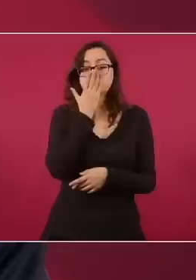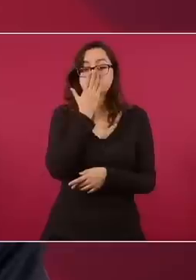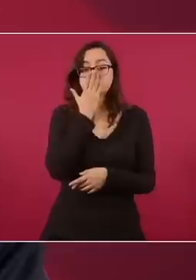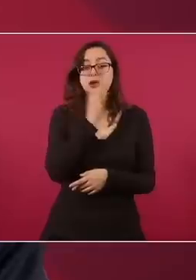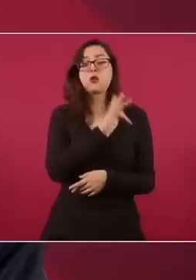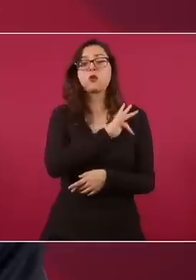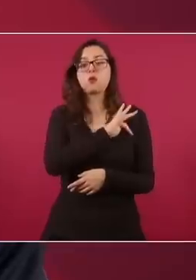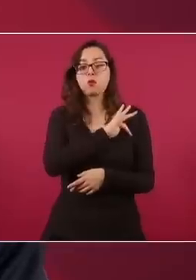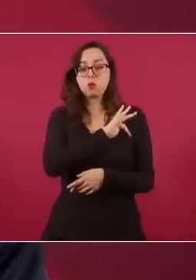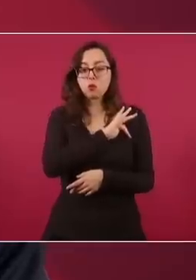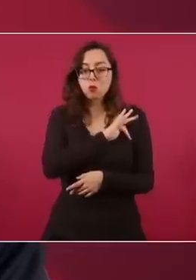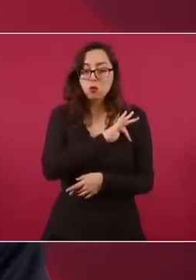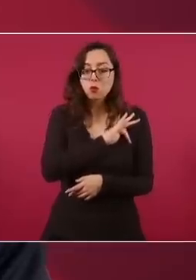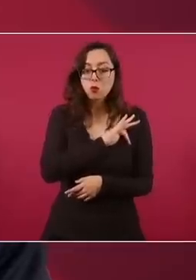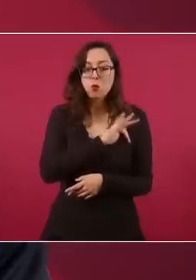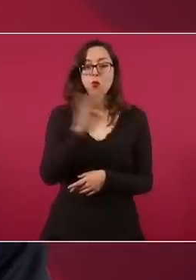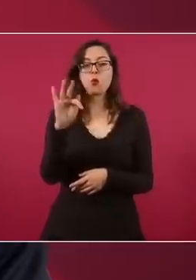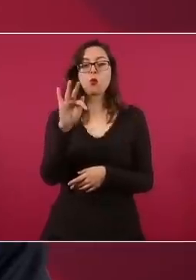pueda ser un plan